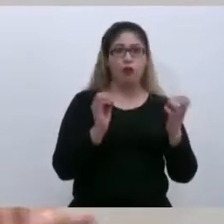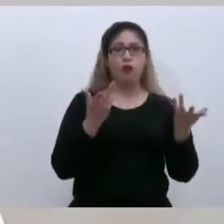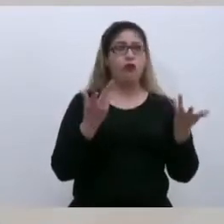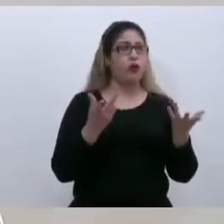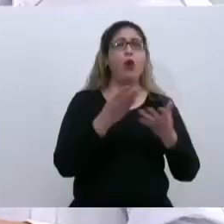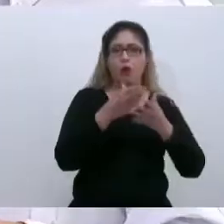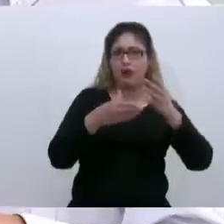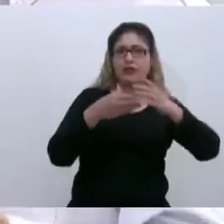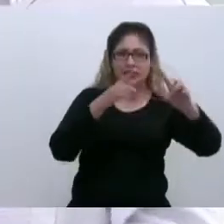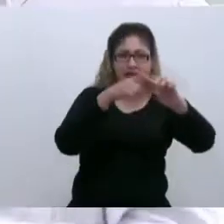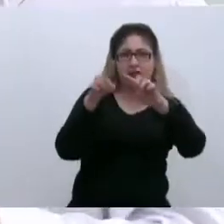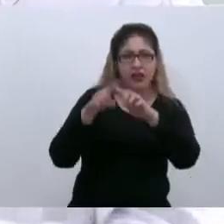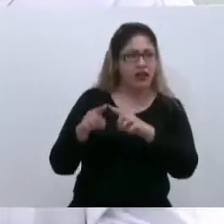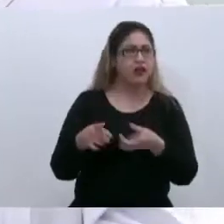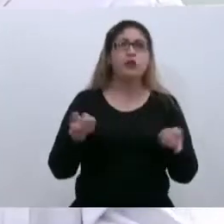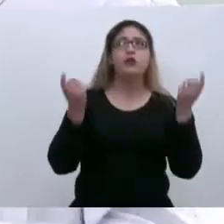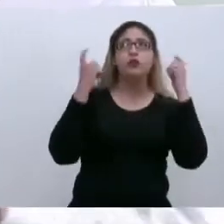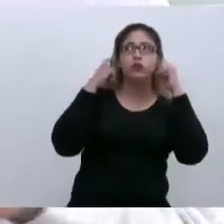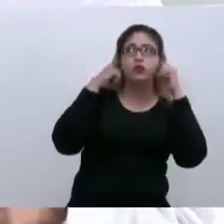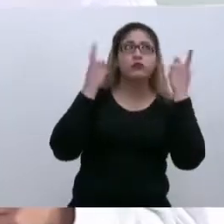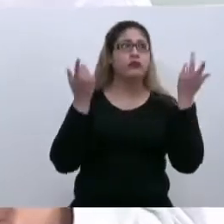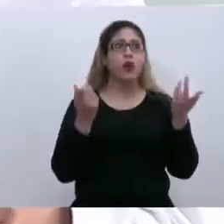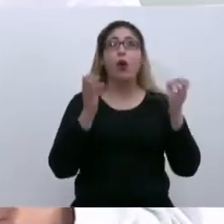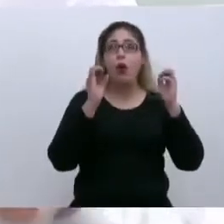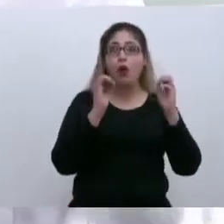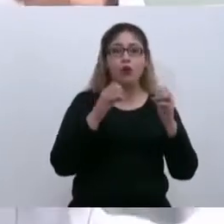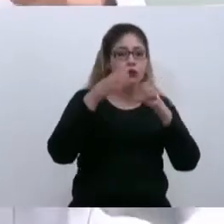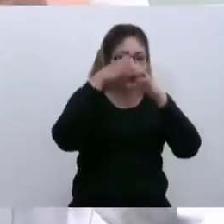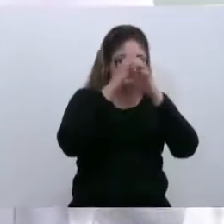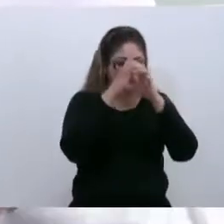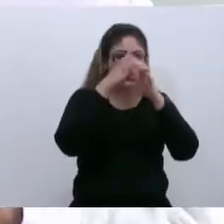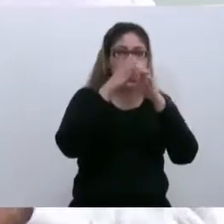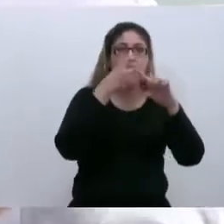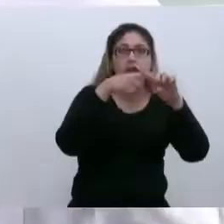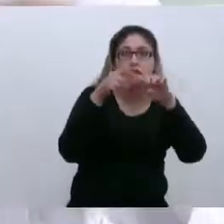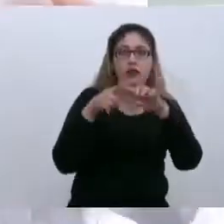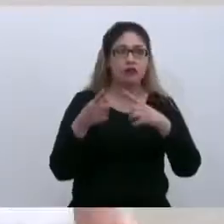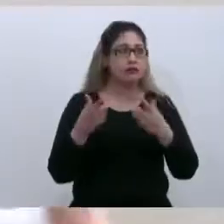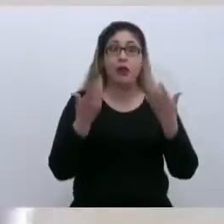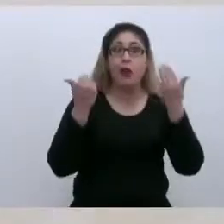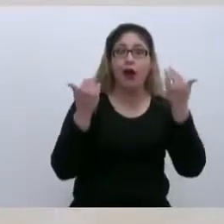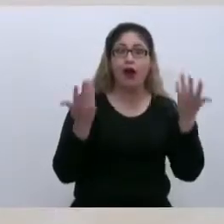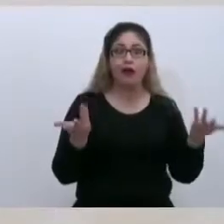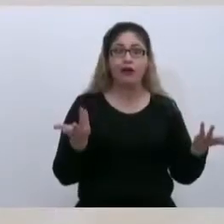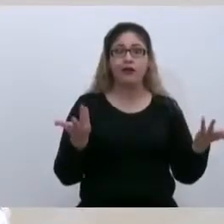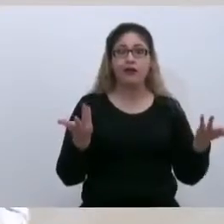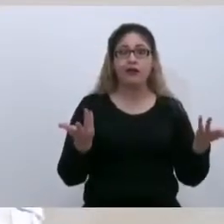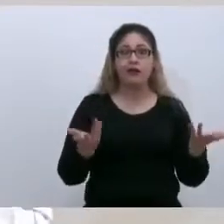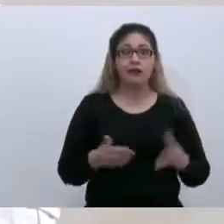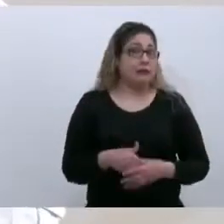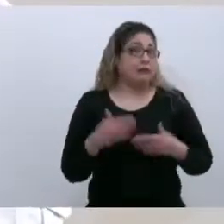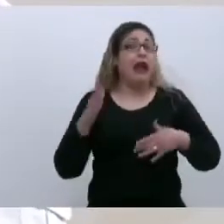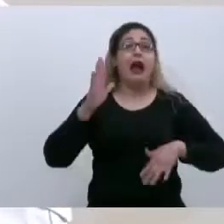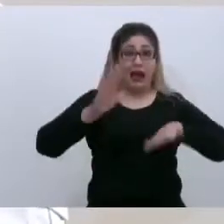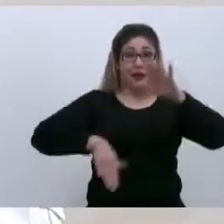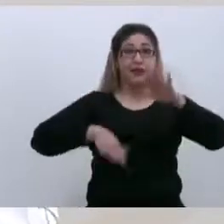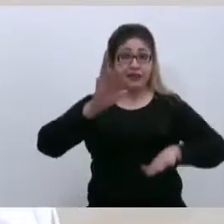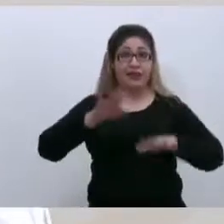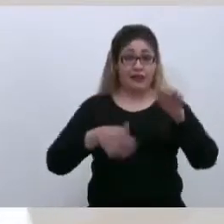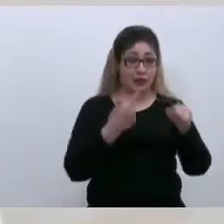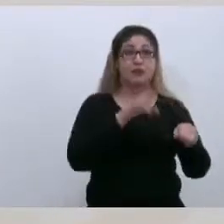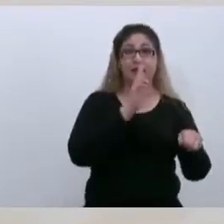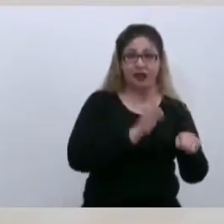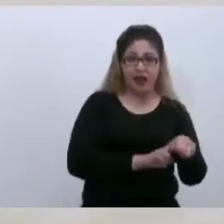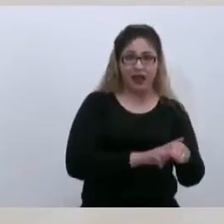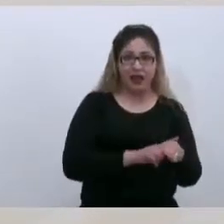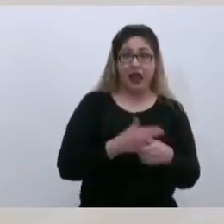y empezaban a tener récords vergonzosos, hospitales que se habían inaugurado 3 veces, hospitales que habían tenido convenios